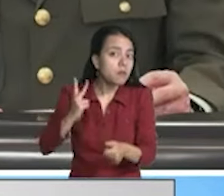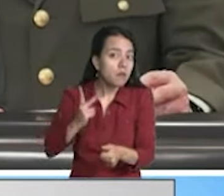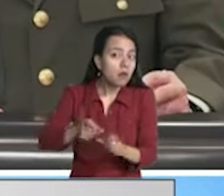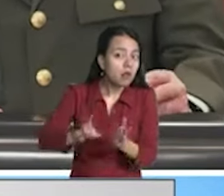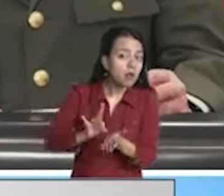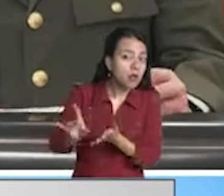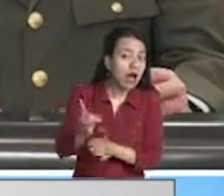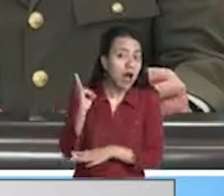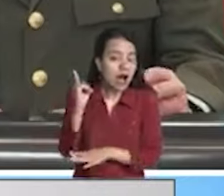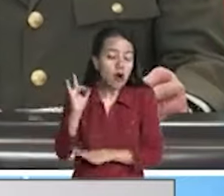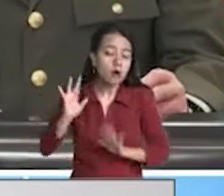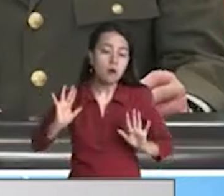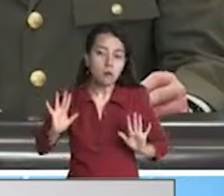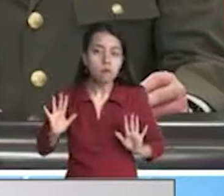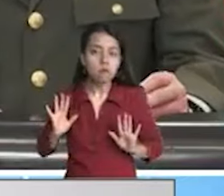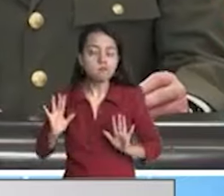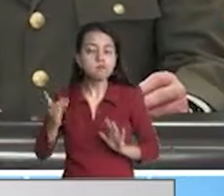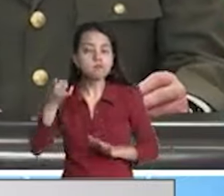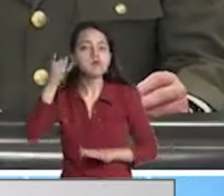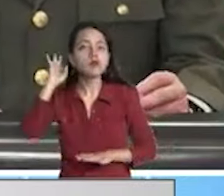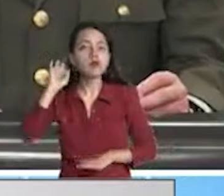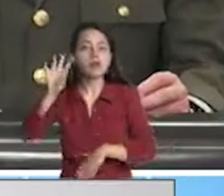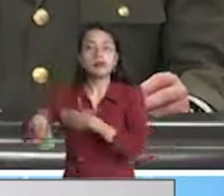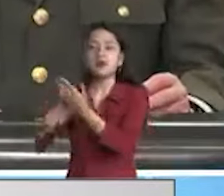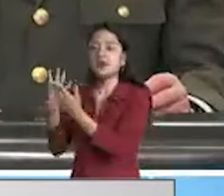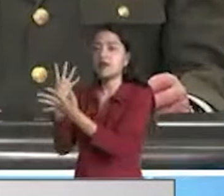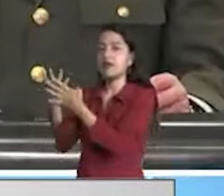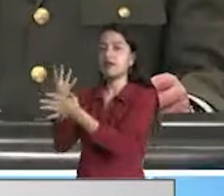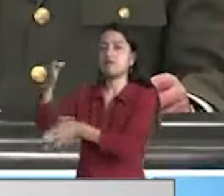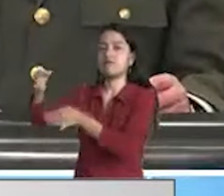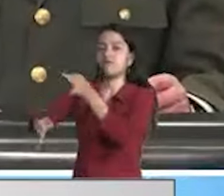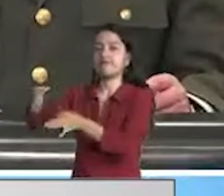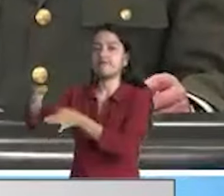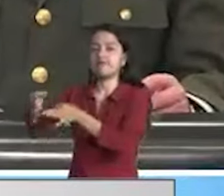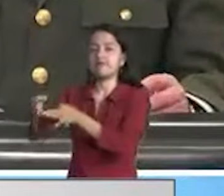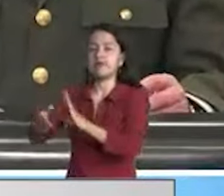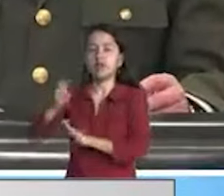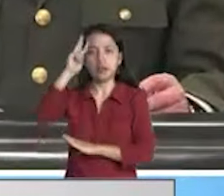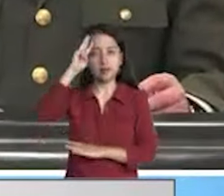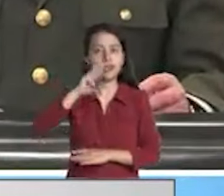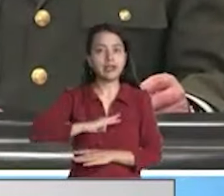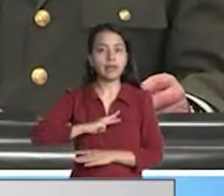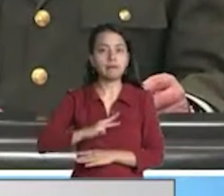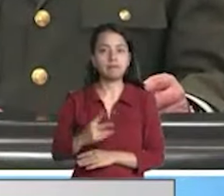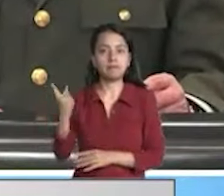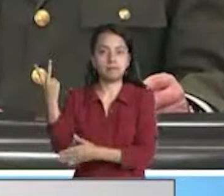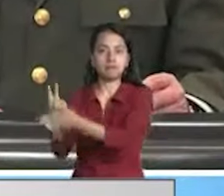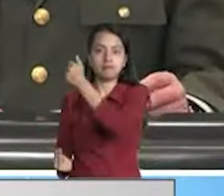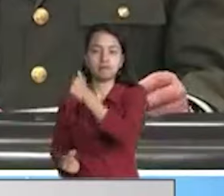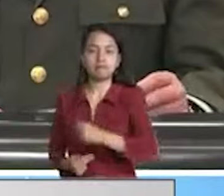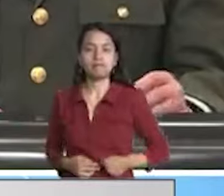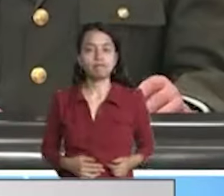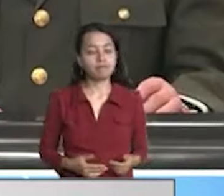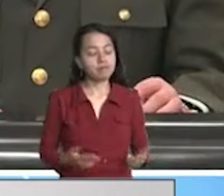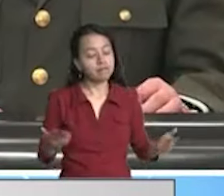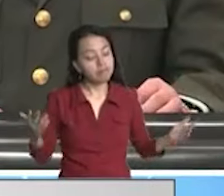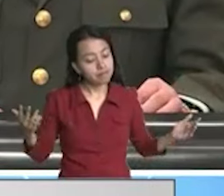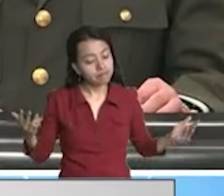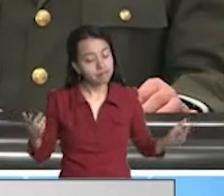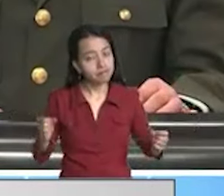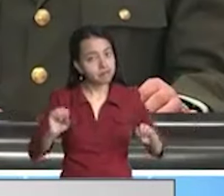nos permitan compulsar copia a la justicia penal militar y seguramente a la justicia ordinaria. Que quede